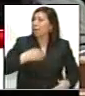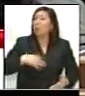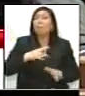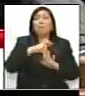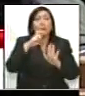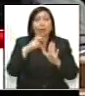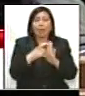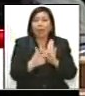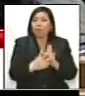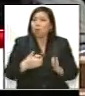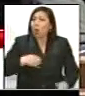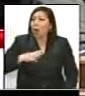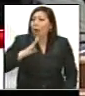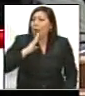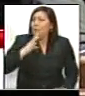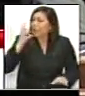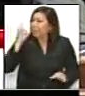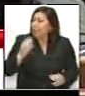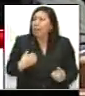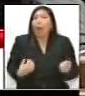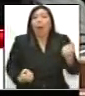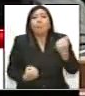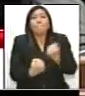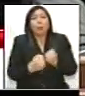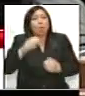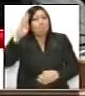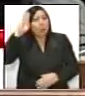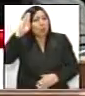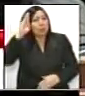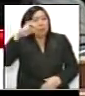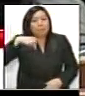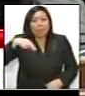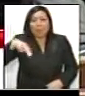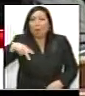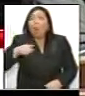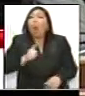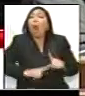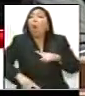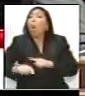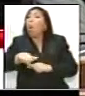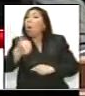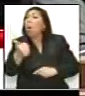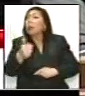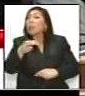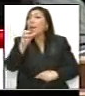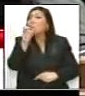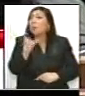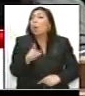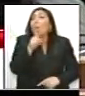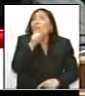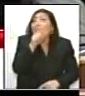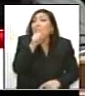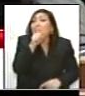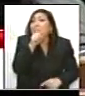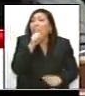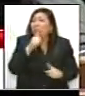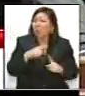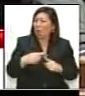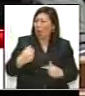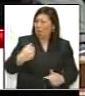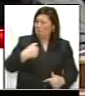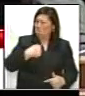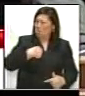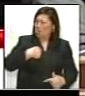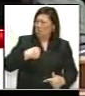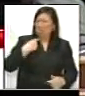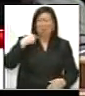ley, sino con declaraciones públicas. En momentos en que mucha gente se quedaba callada porque estaba apañando al terrorismo, y me van a decir a mí que